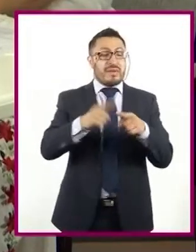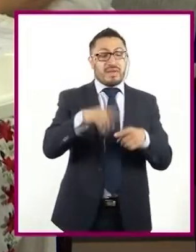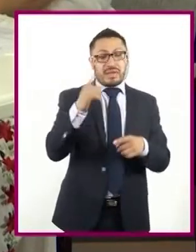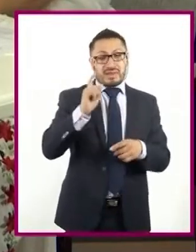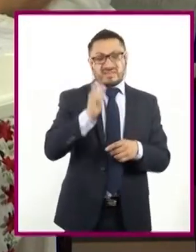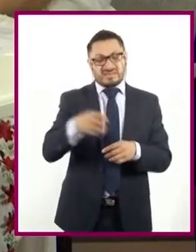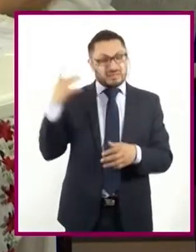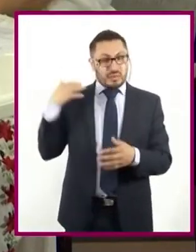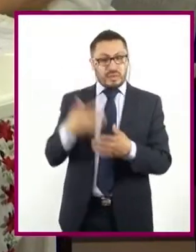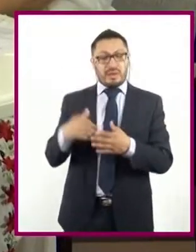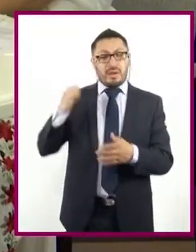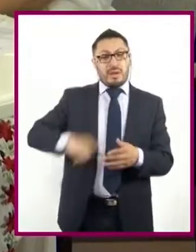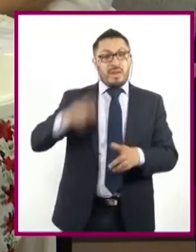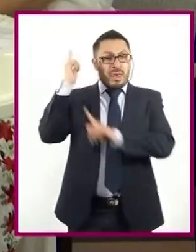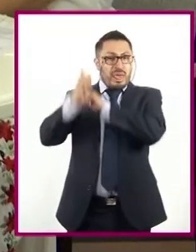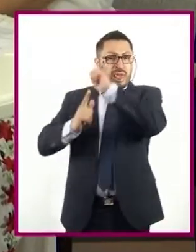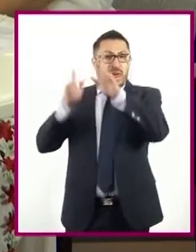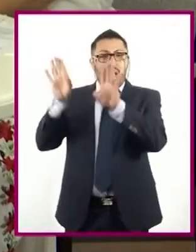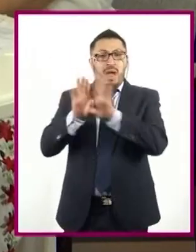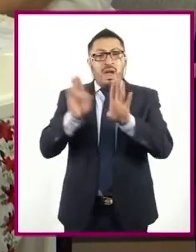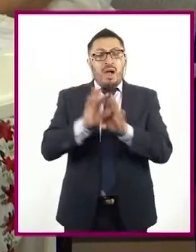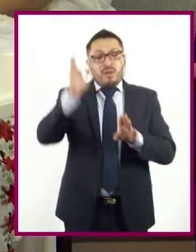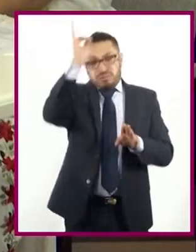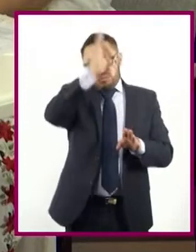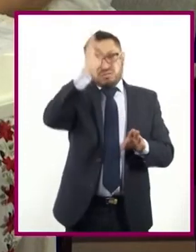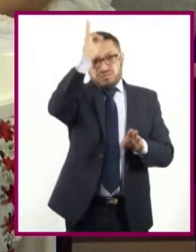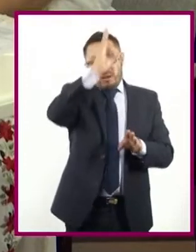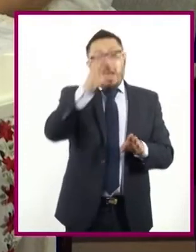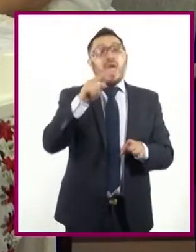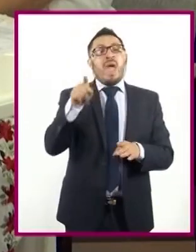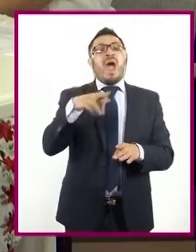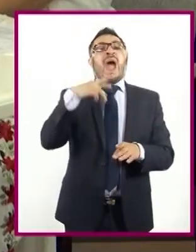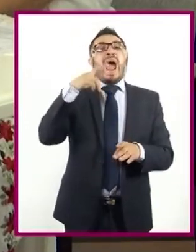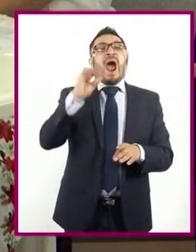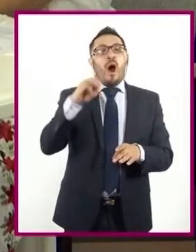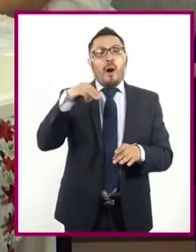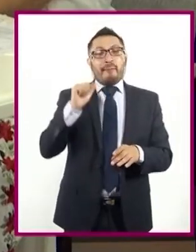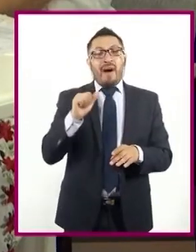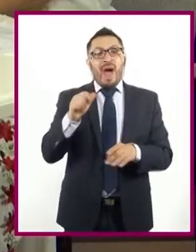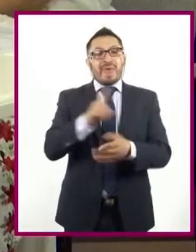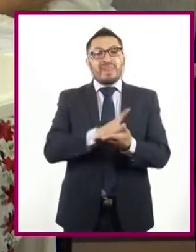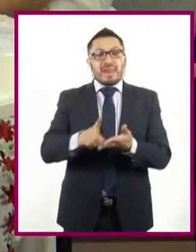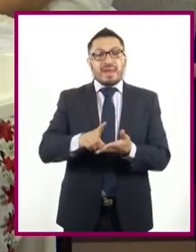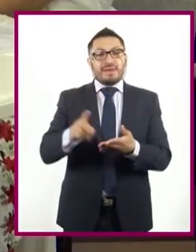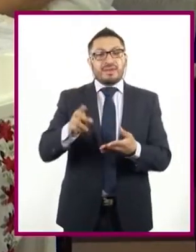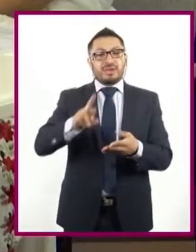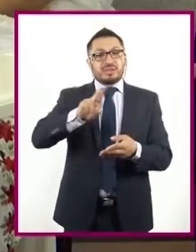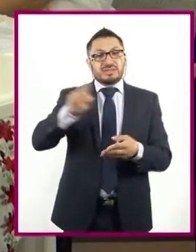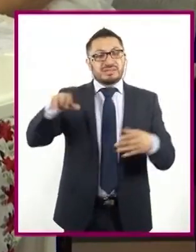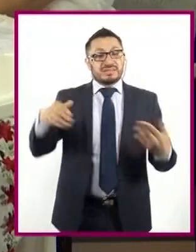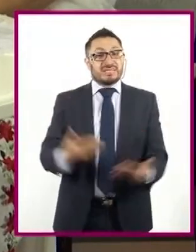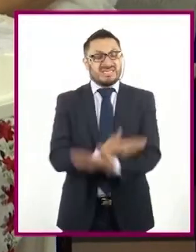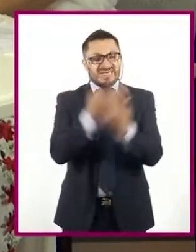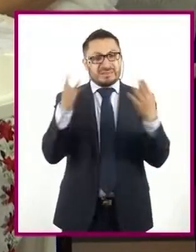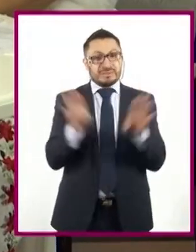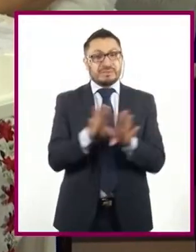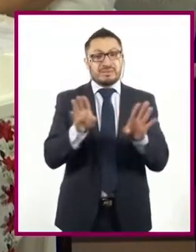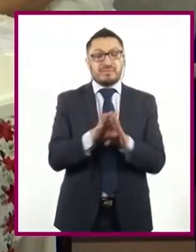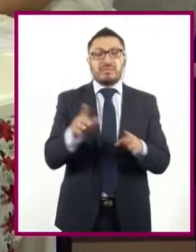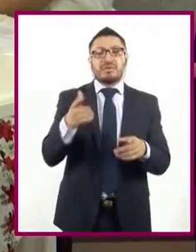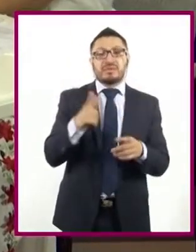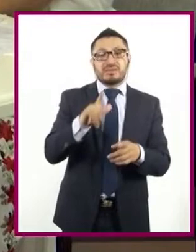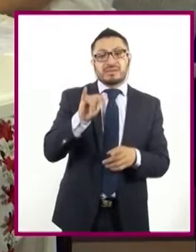Grecia, por ejemplo, estuvo marcado por la filosofía, en Roma por el derecho y en el Renacimiento lo impregnaba la literatura y las